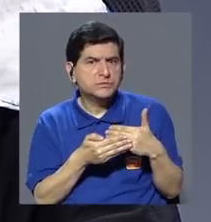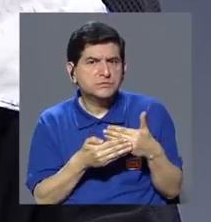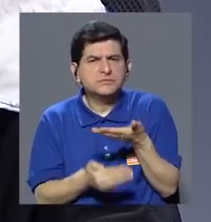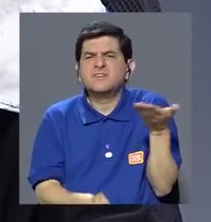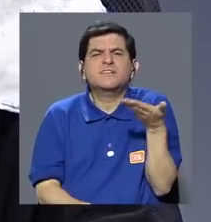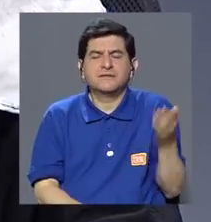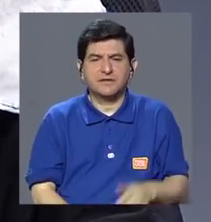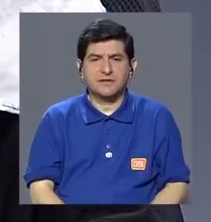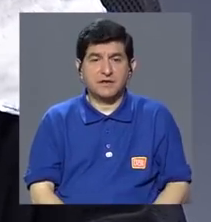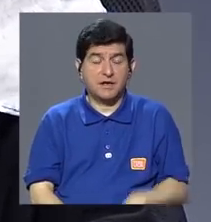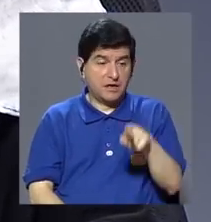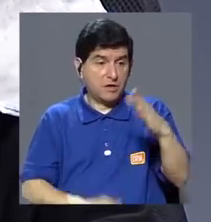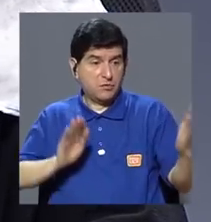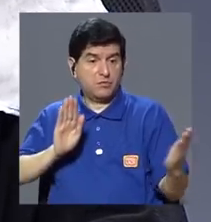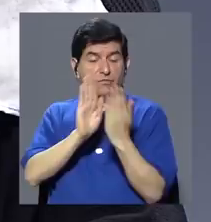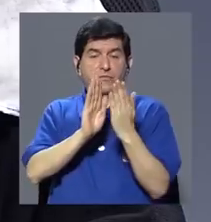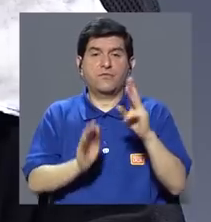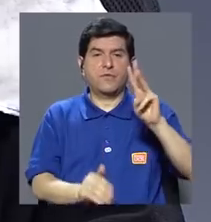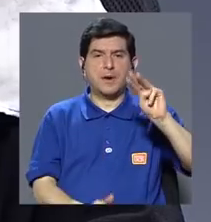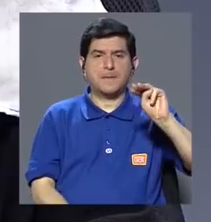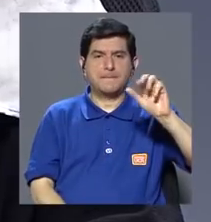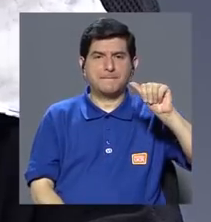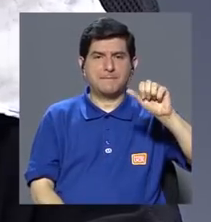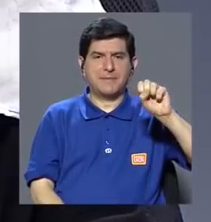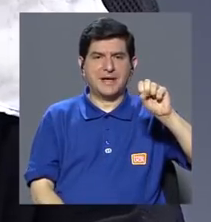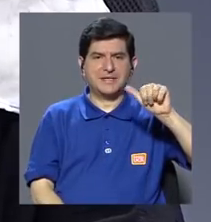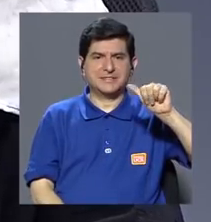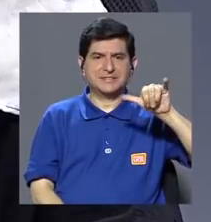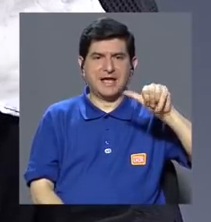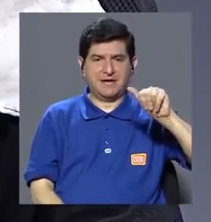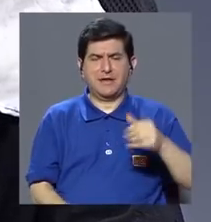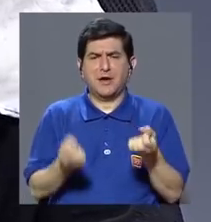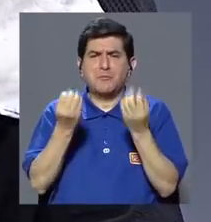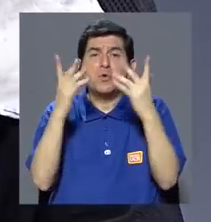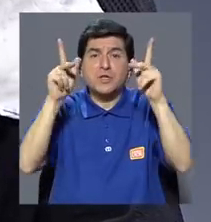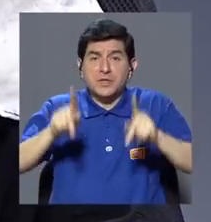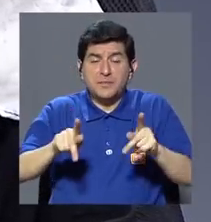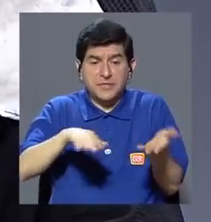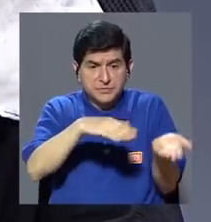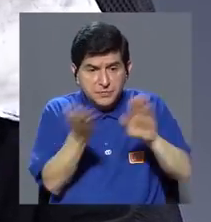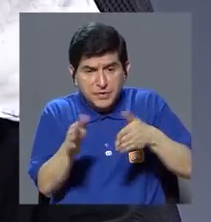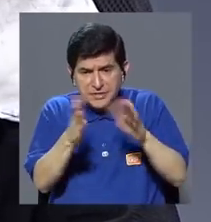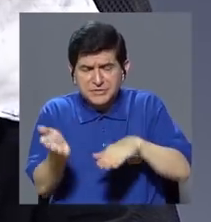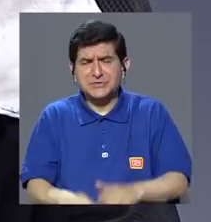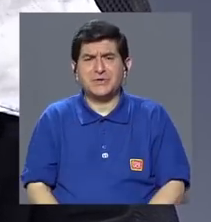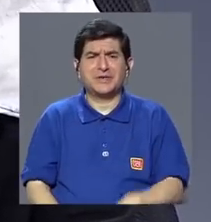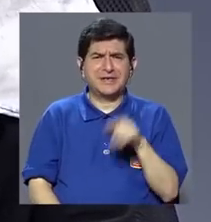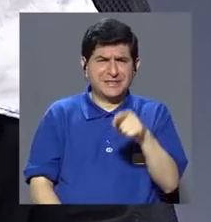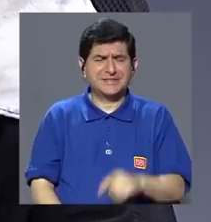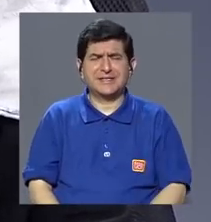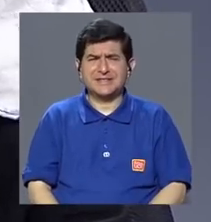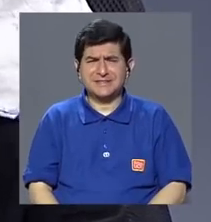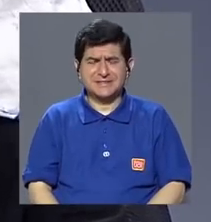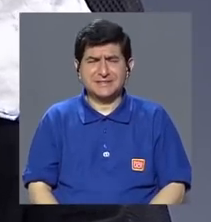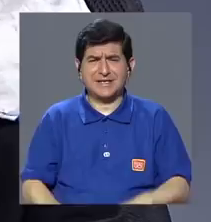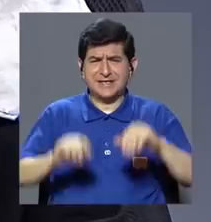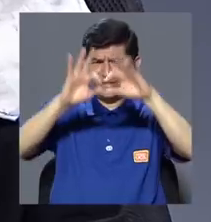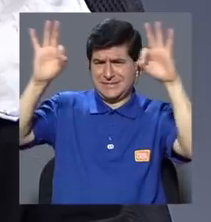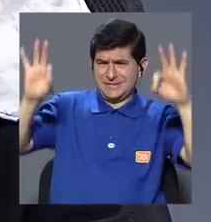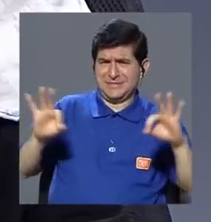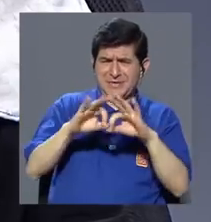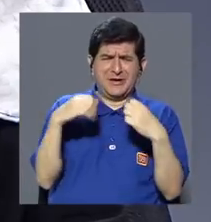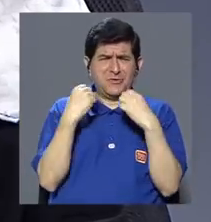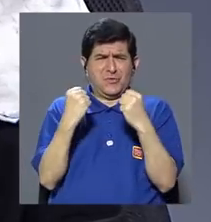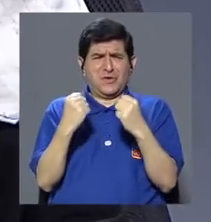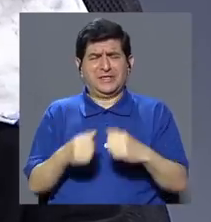unos enfrentamientos en más allá donde murieron muchas personas imágenes fuertes y lamentables que alguien como ser humano